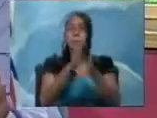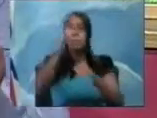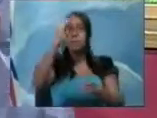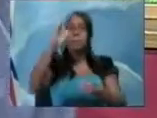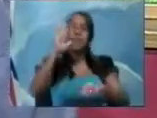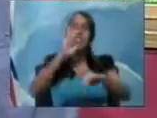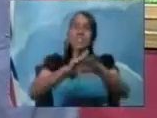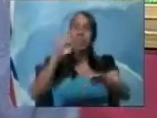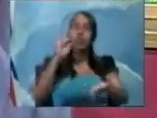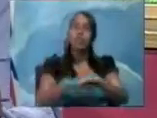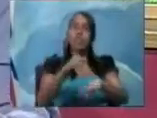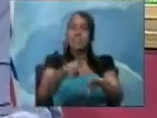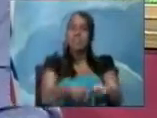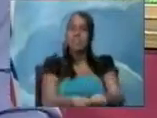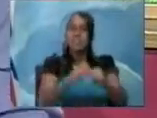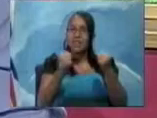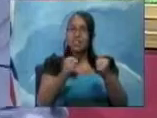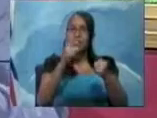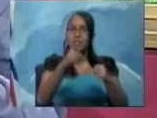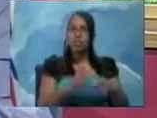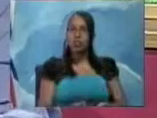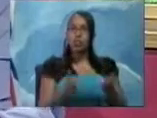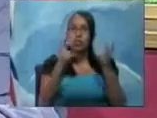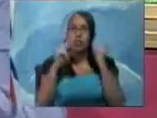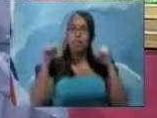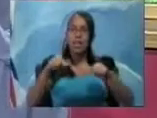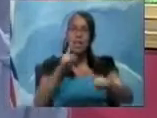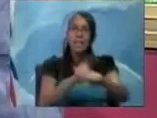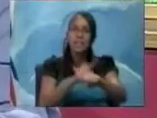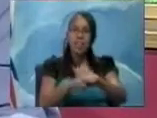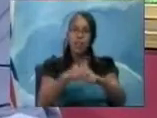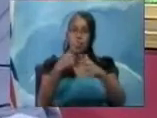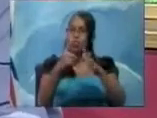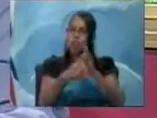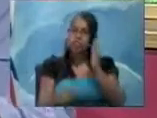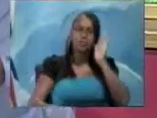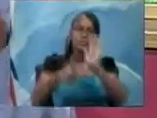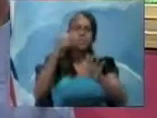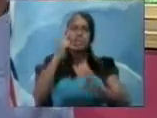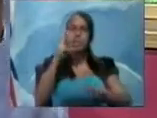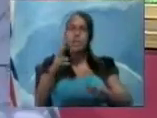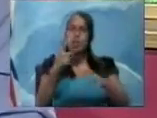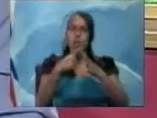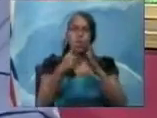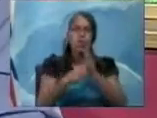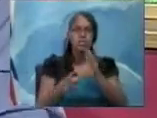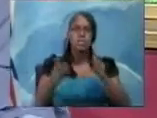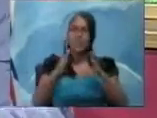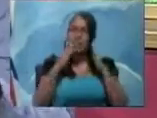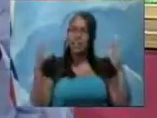tocando y que está quebrantando tu vida en esta hora cosas mayores verás cosas